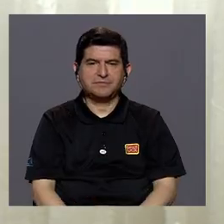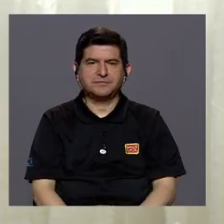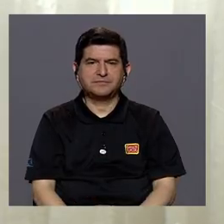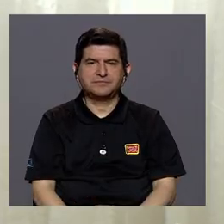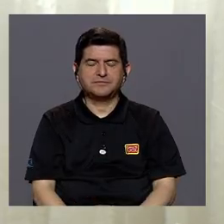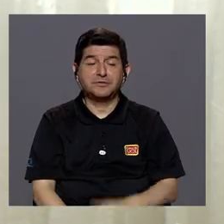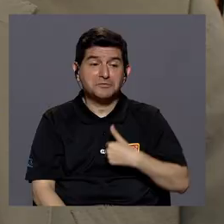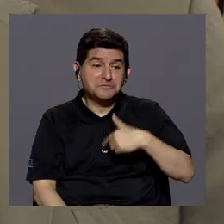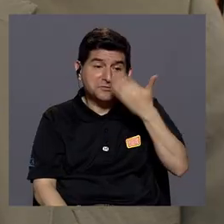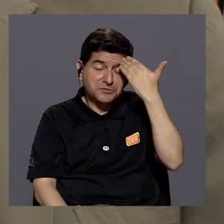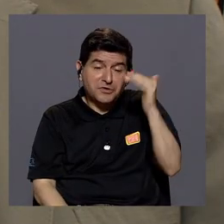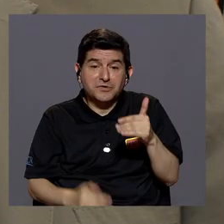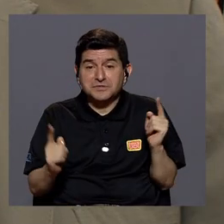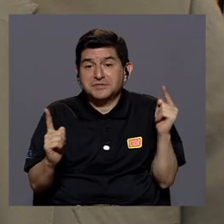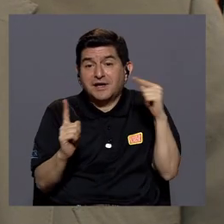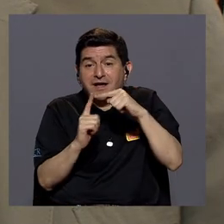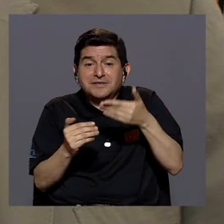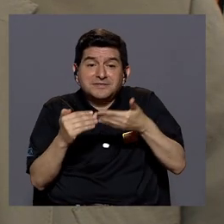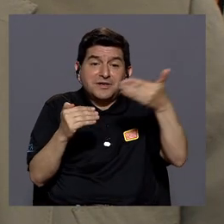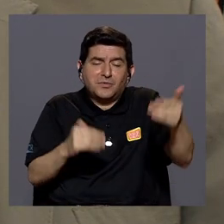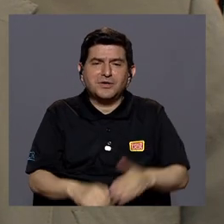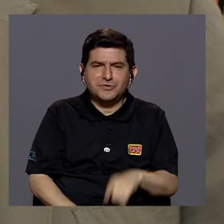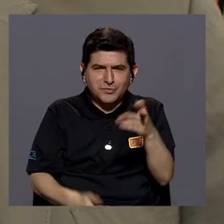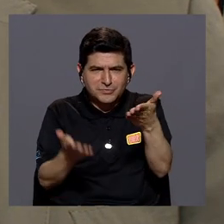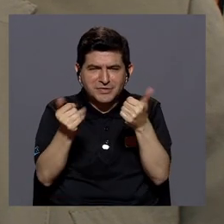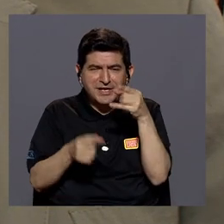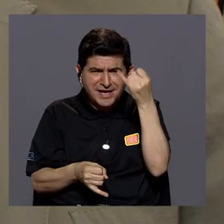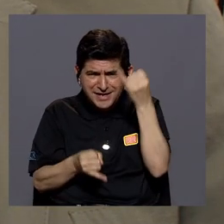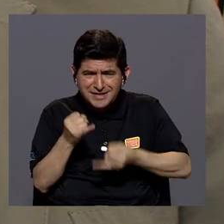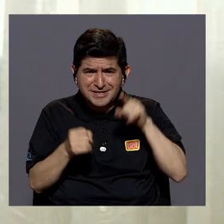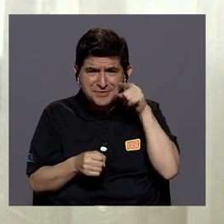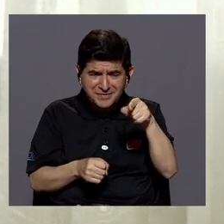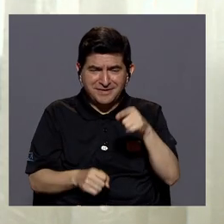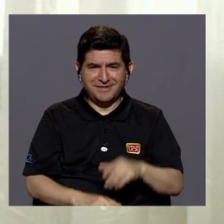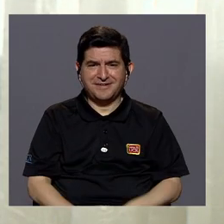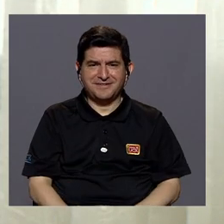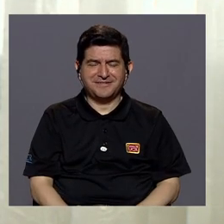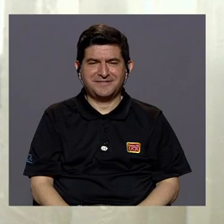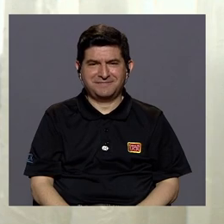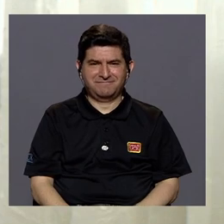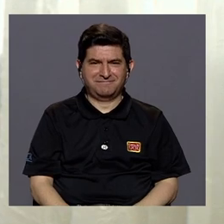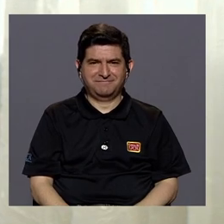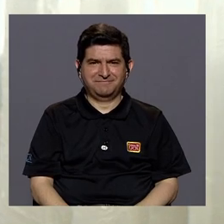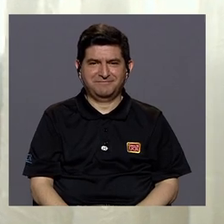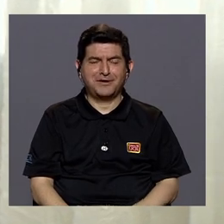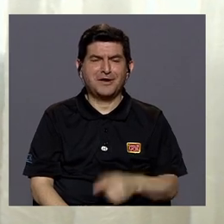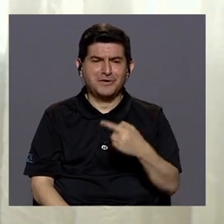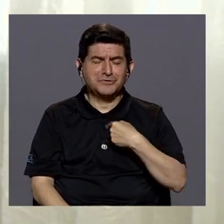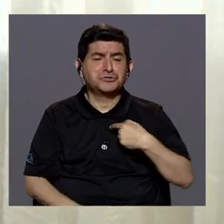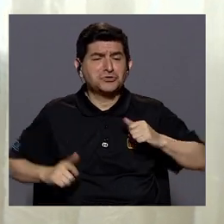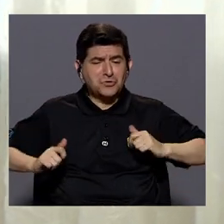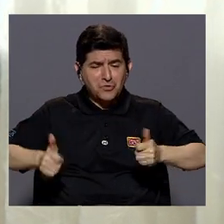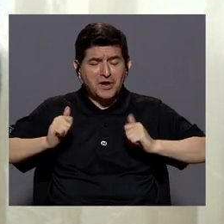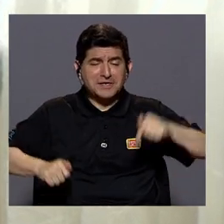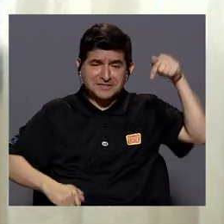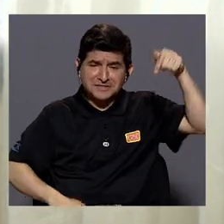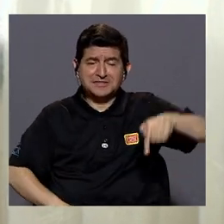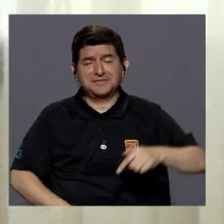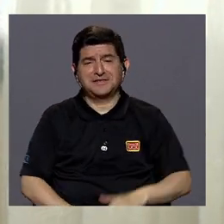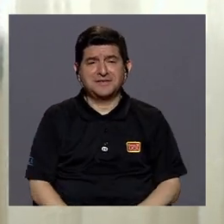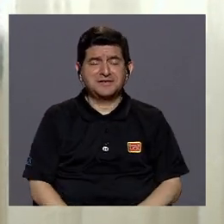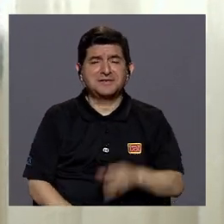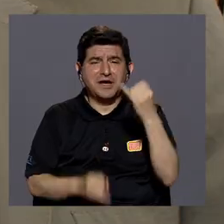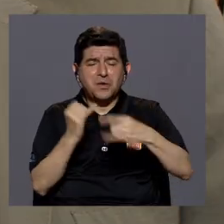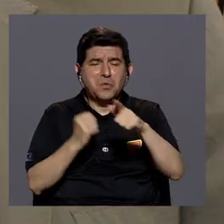Yo no sé hasta cuándo puedo durar, pero... ¿Y usted quiere acabarse porque ahí? Porque yo estaba enfermo, yo no... Estaba en silla de ruedas aquí, los últimos